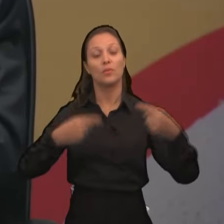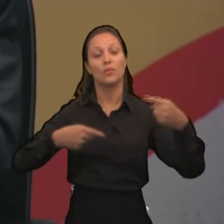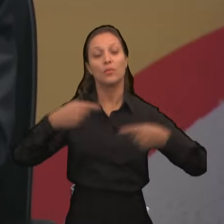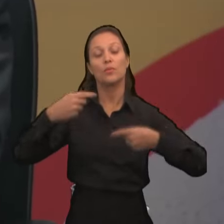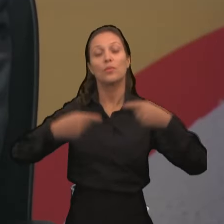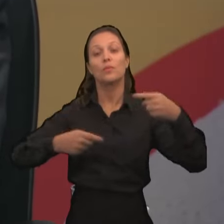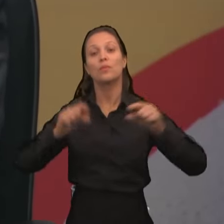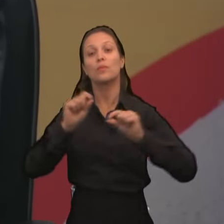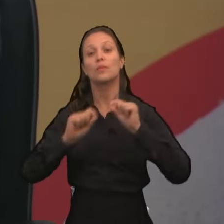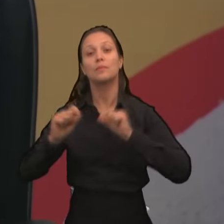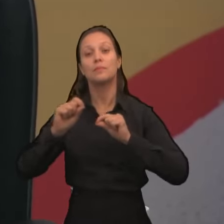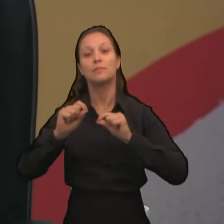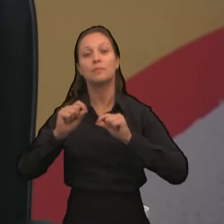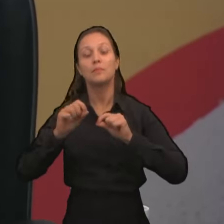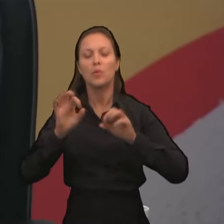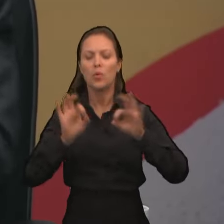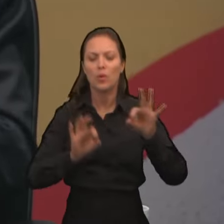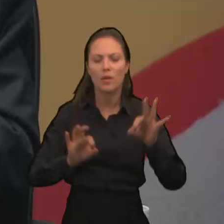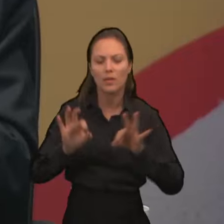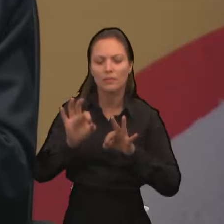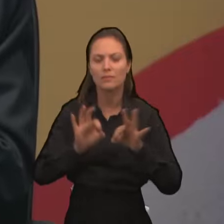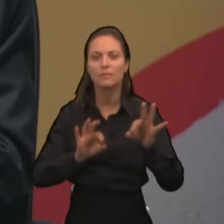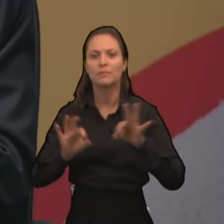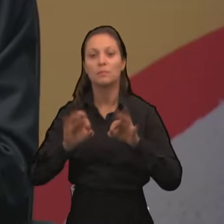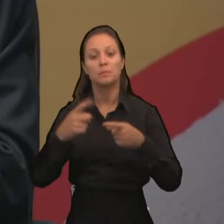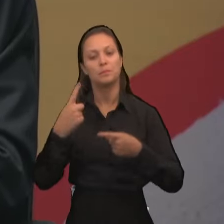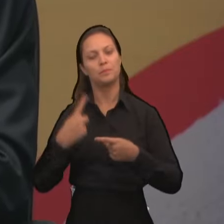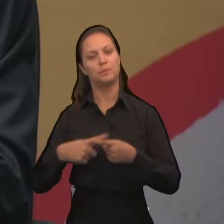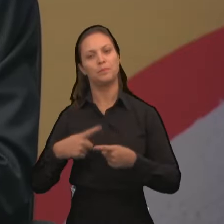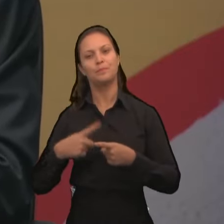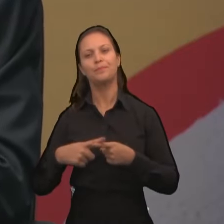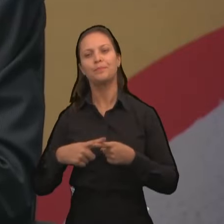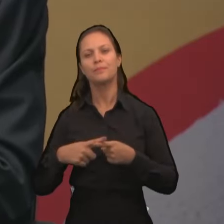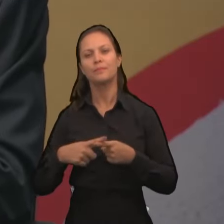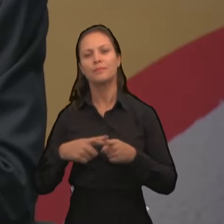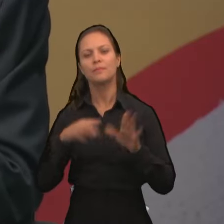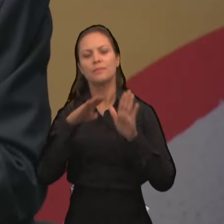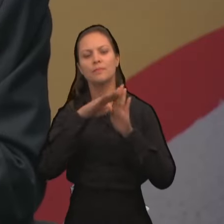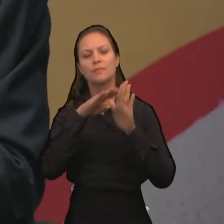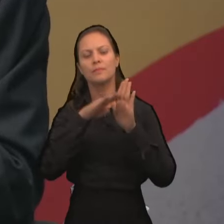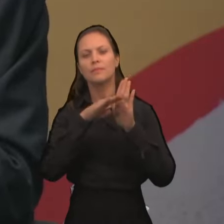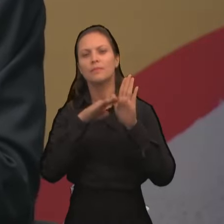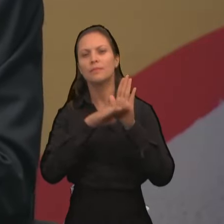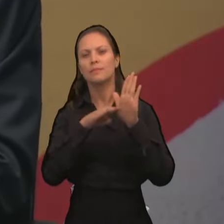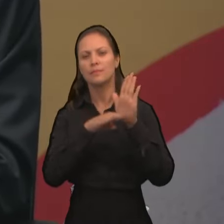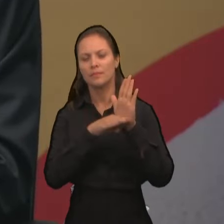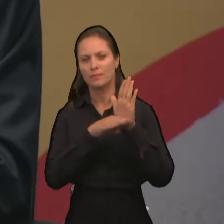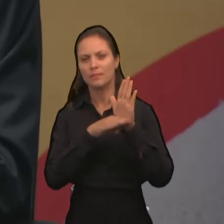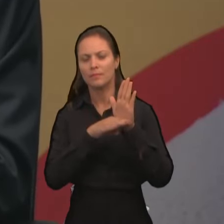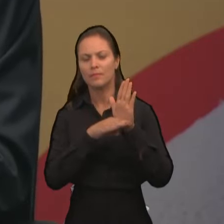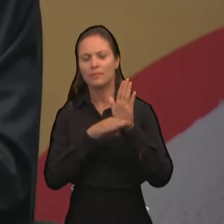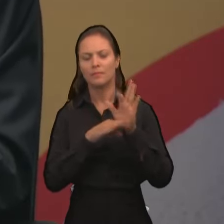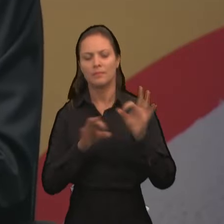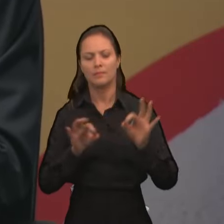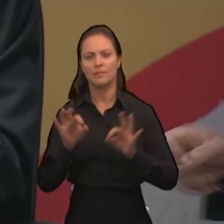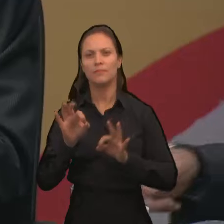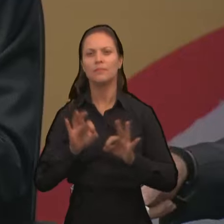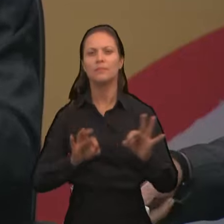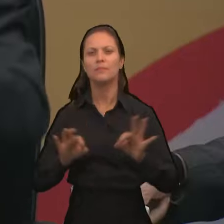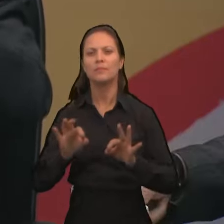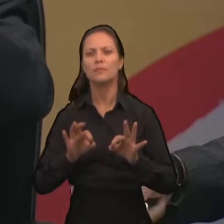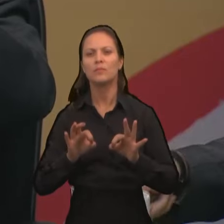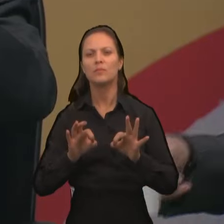esta necesidad de discutir la regulamentación, porque el modelo de negocio de las plataformas